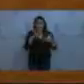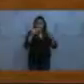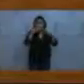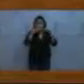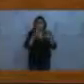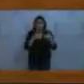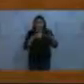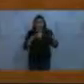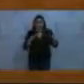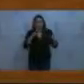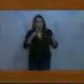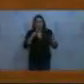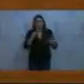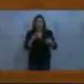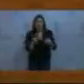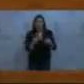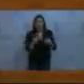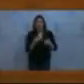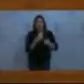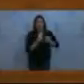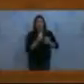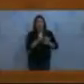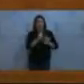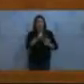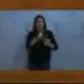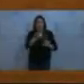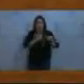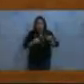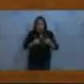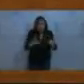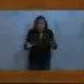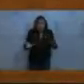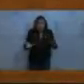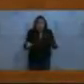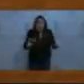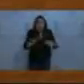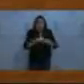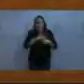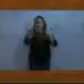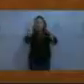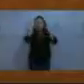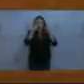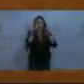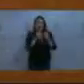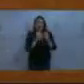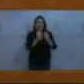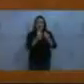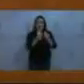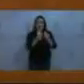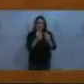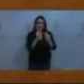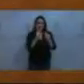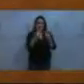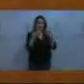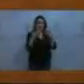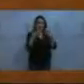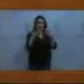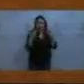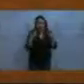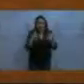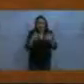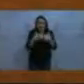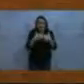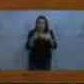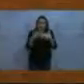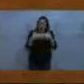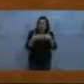operar 4 hernias y unas hemorroides. Para tener un hospital dotado en condiciones mínimamente, hay que tener unos mínimos, y esos